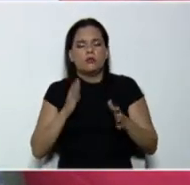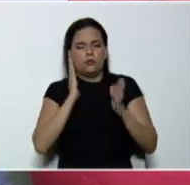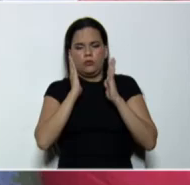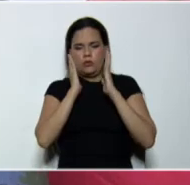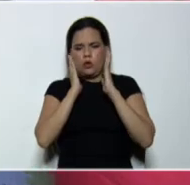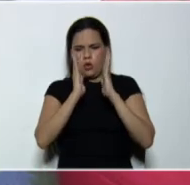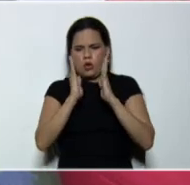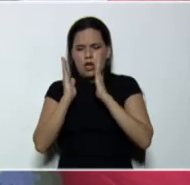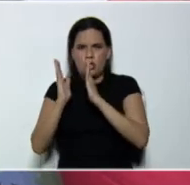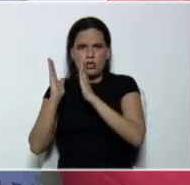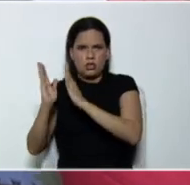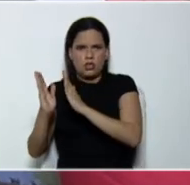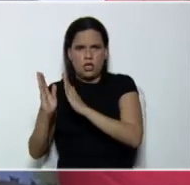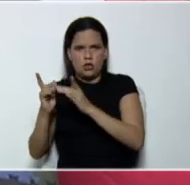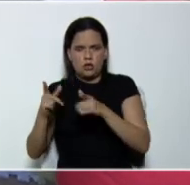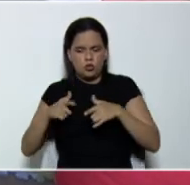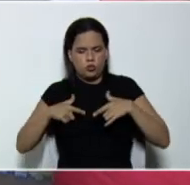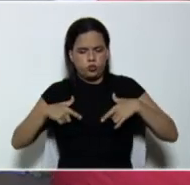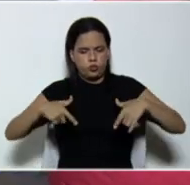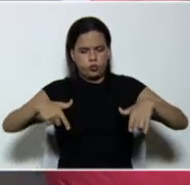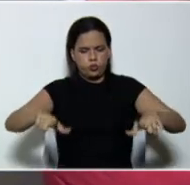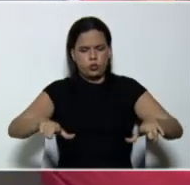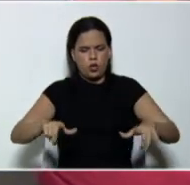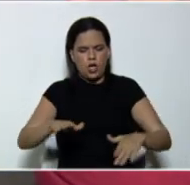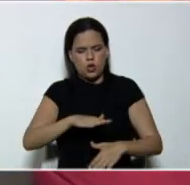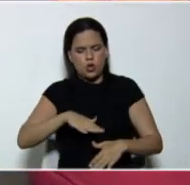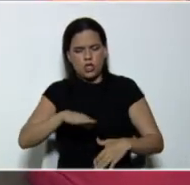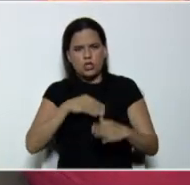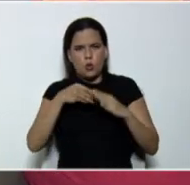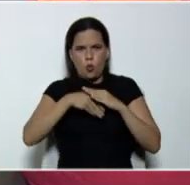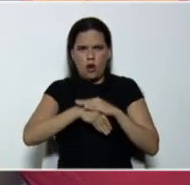en sus gavetas o en el lugar